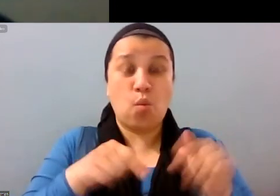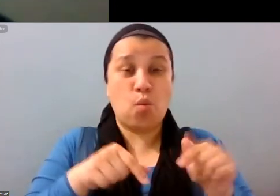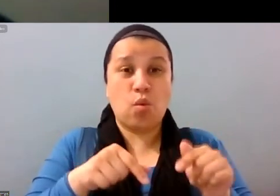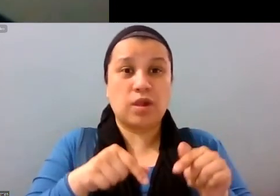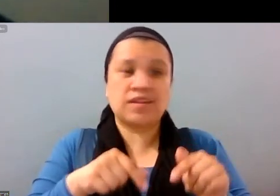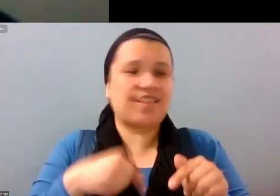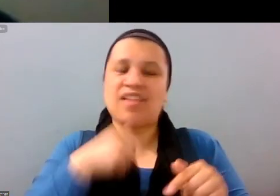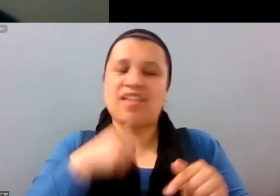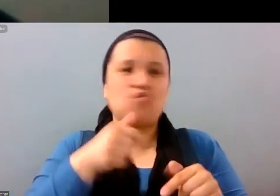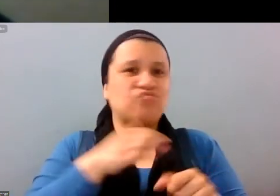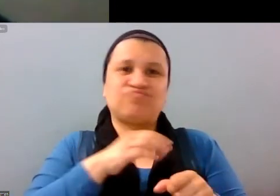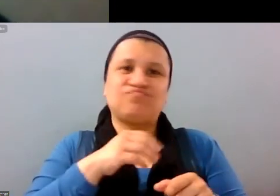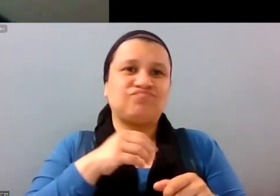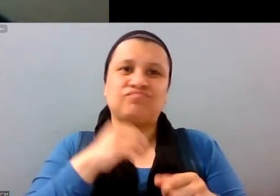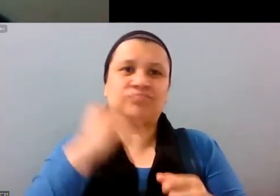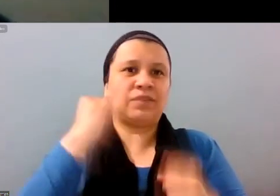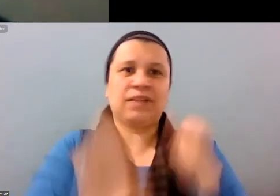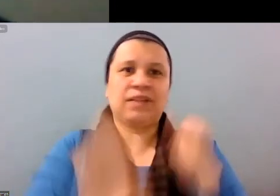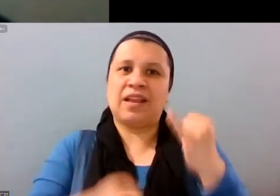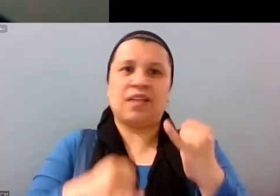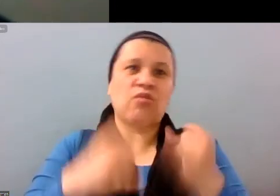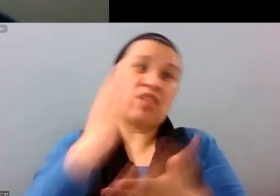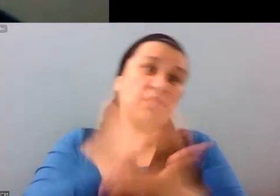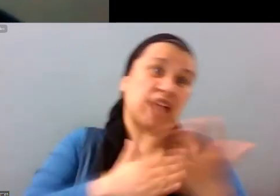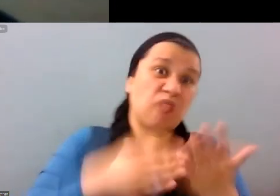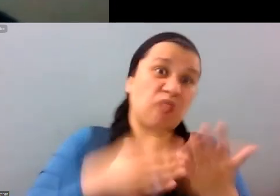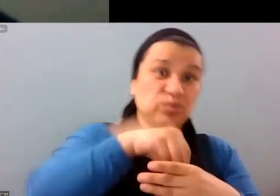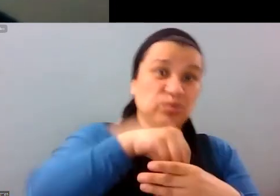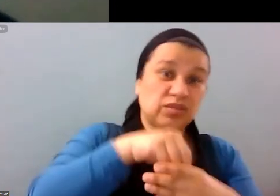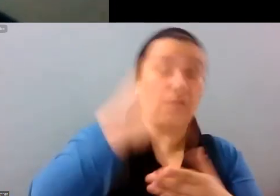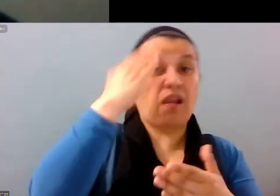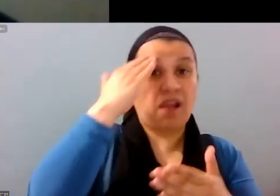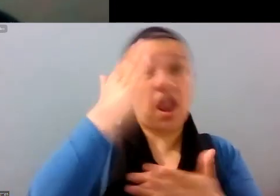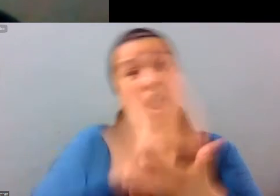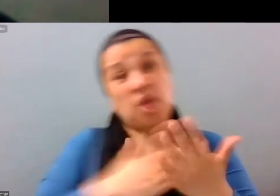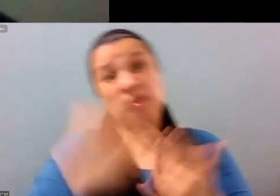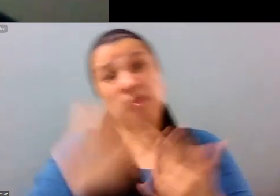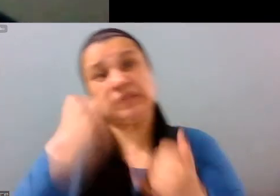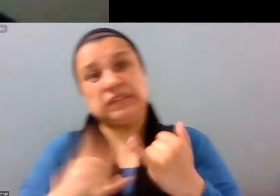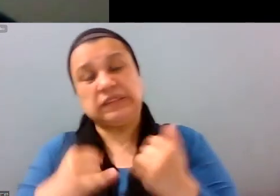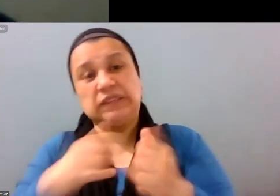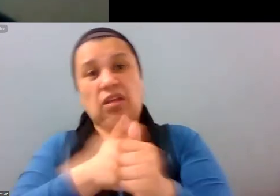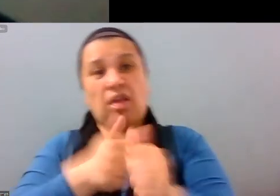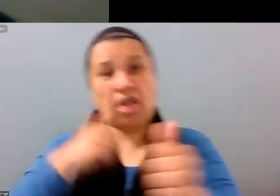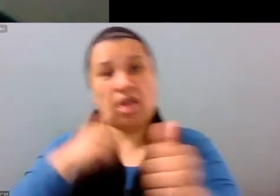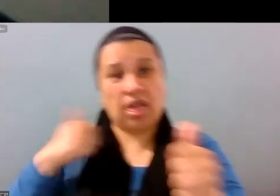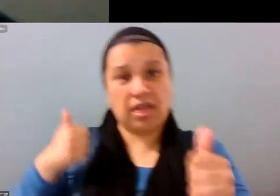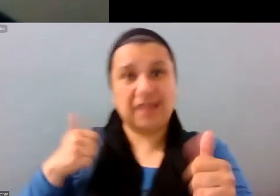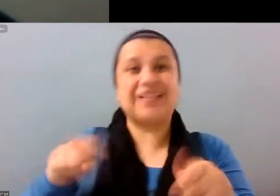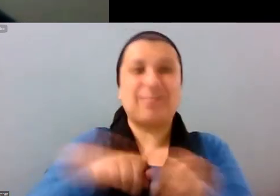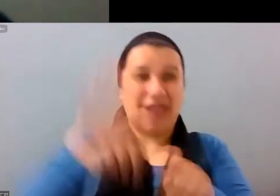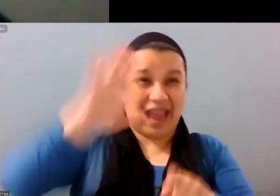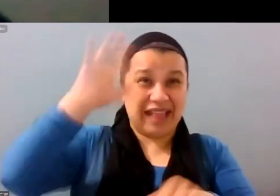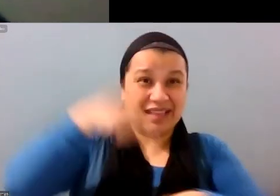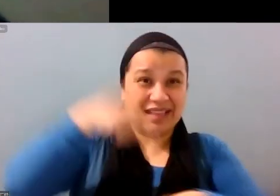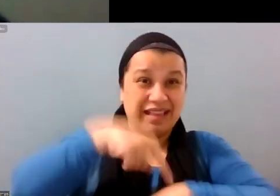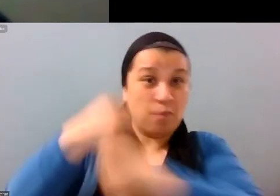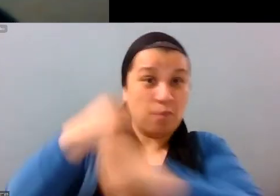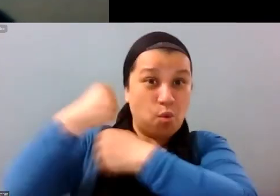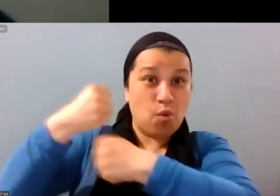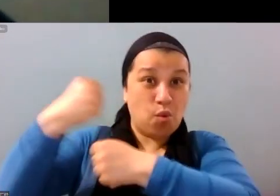verdad o que lo lograron a medias los estudiantes viene el rezago de lo de la huelga también entonces o sea son muchos factores